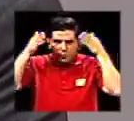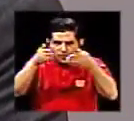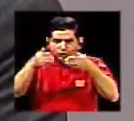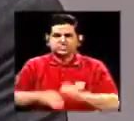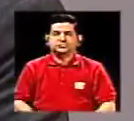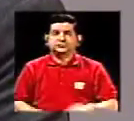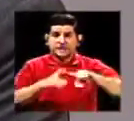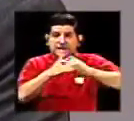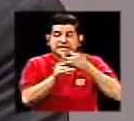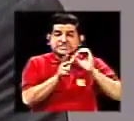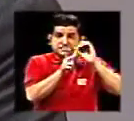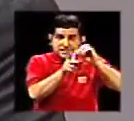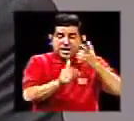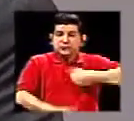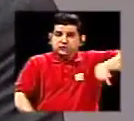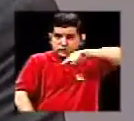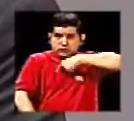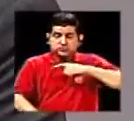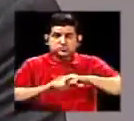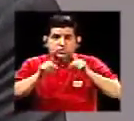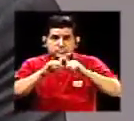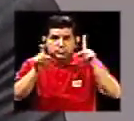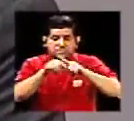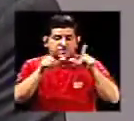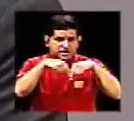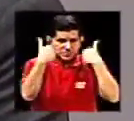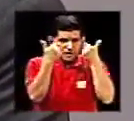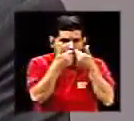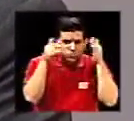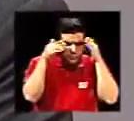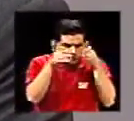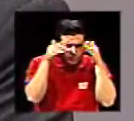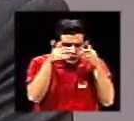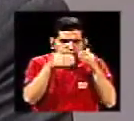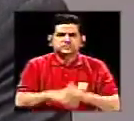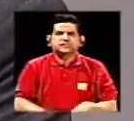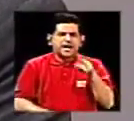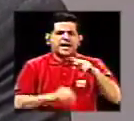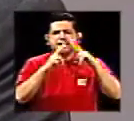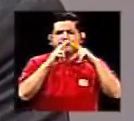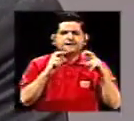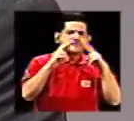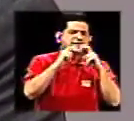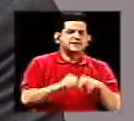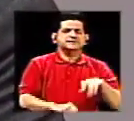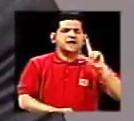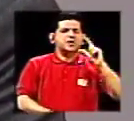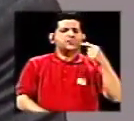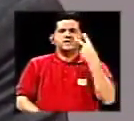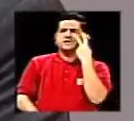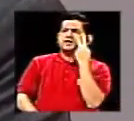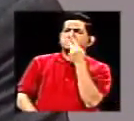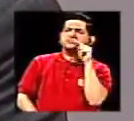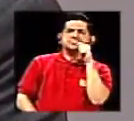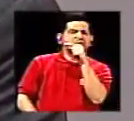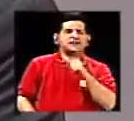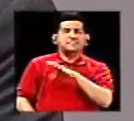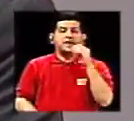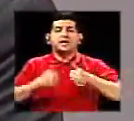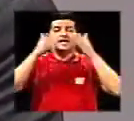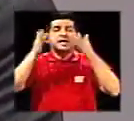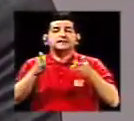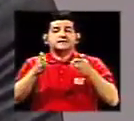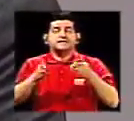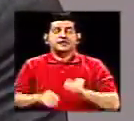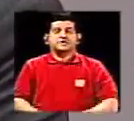octubre, empezamos a hacer una serie de grupos focales que nos permitían medir cómo se veía Luis y cómo se quería ver un candidato y cómo se veía a los